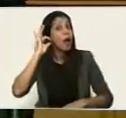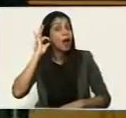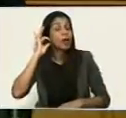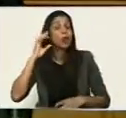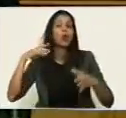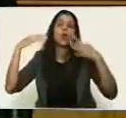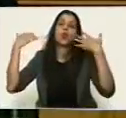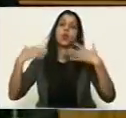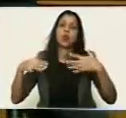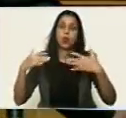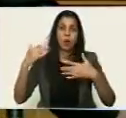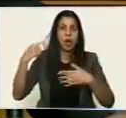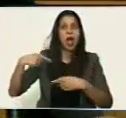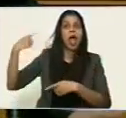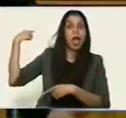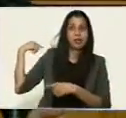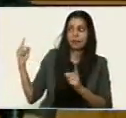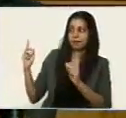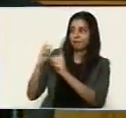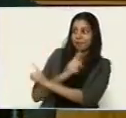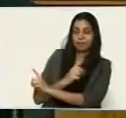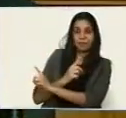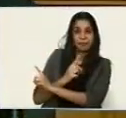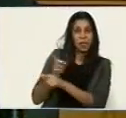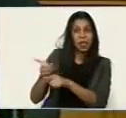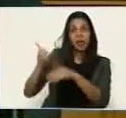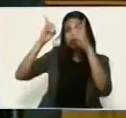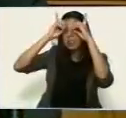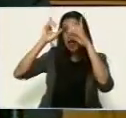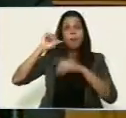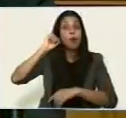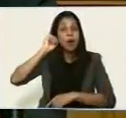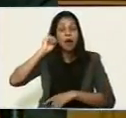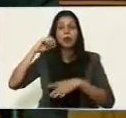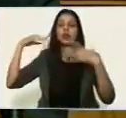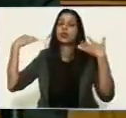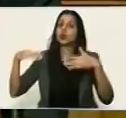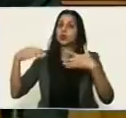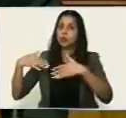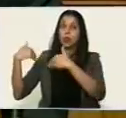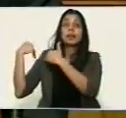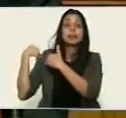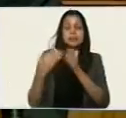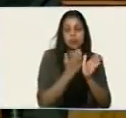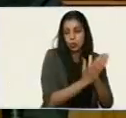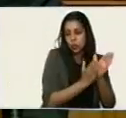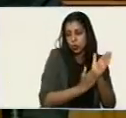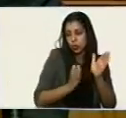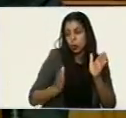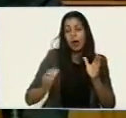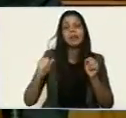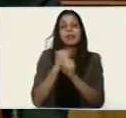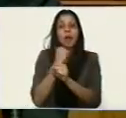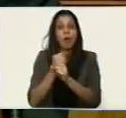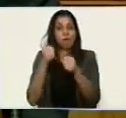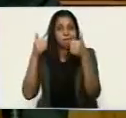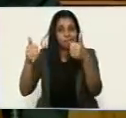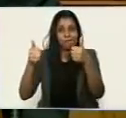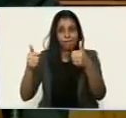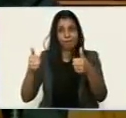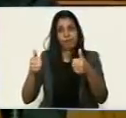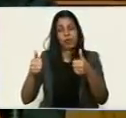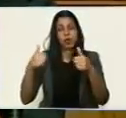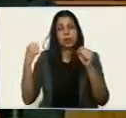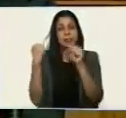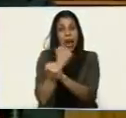la primera parte de esta Asamblea Nacional Constituyente, con quizás una